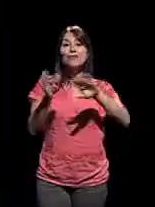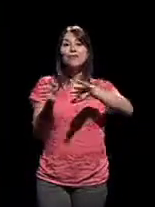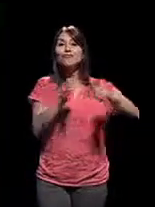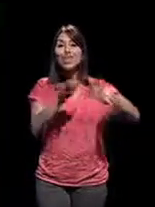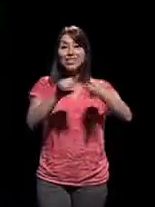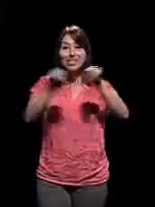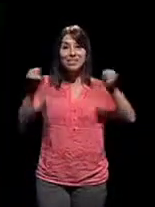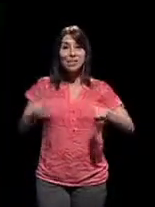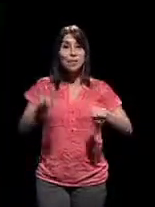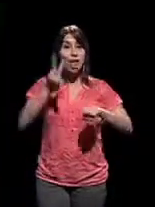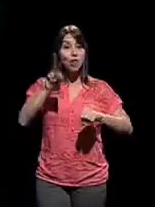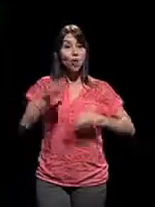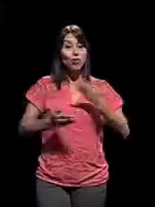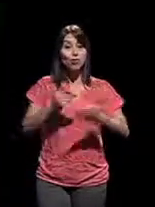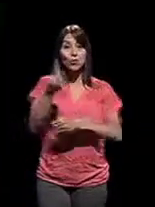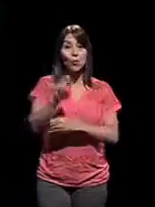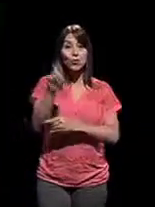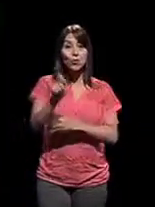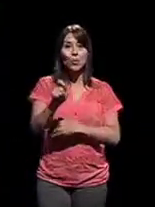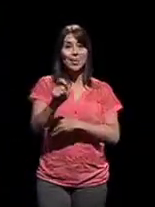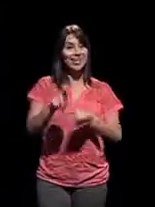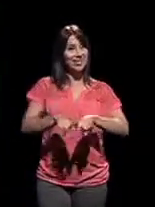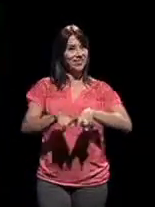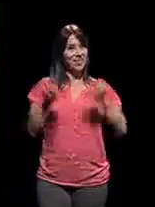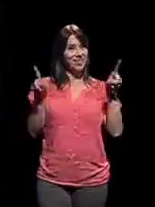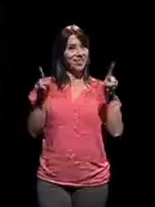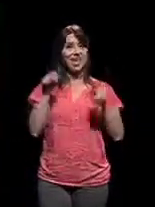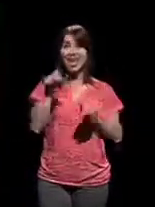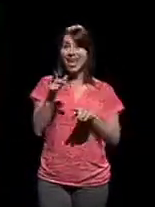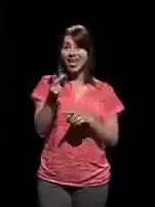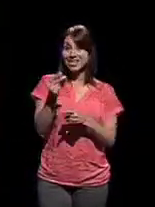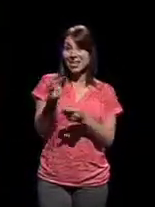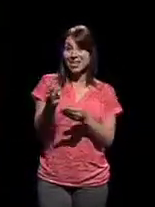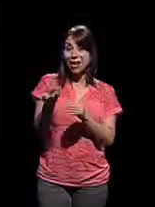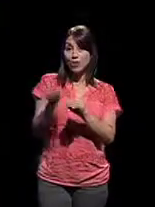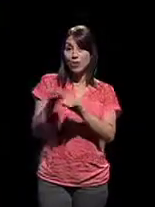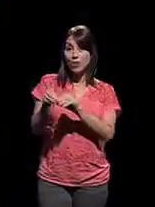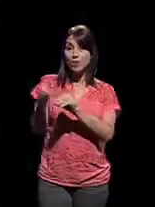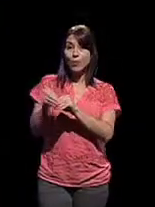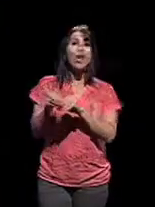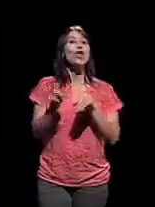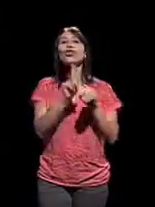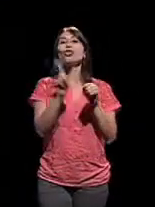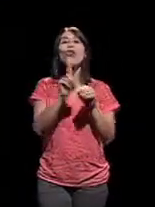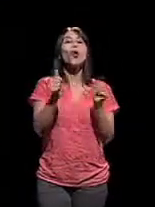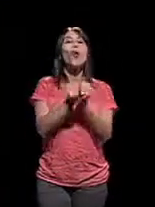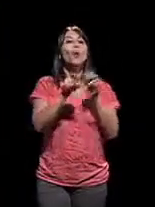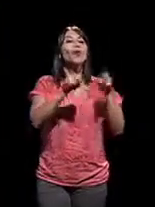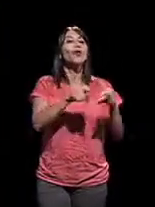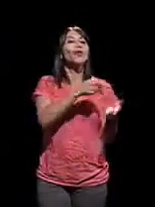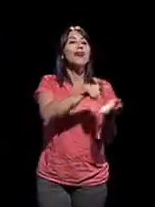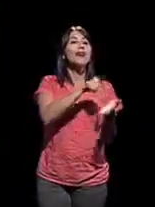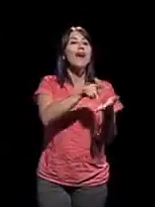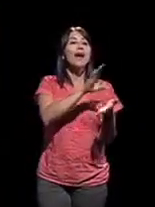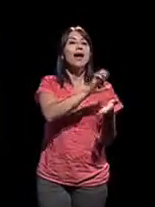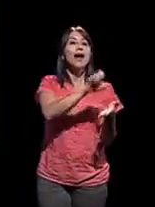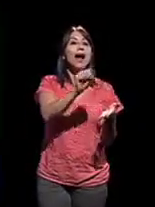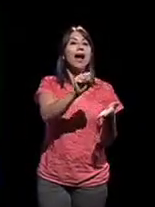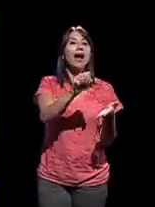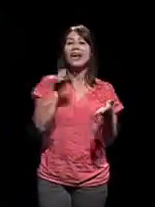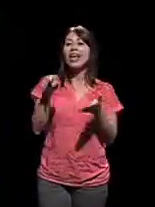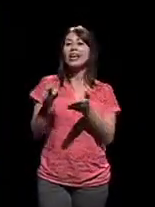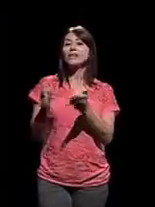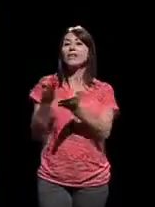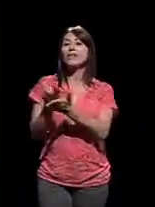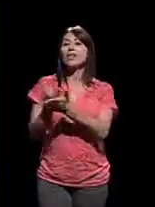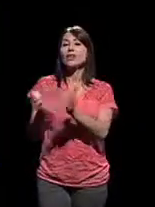es otro. El régimen no contributivo no se financia con la contribución de los asegurados, sino que se financia a través de FODESAF.